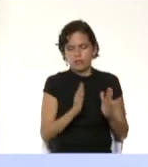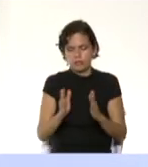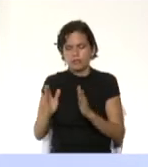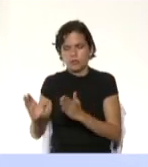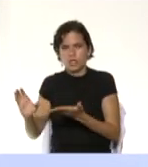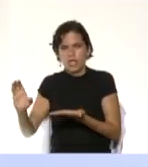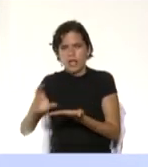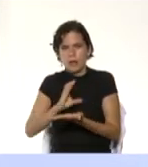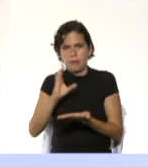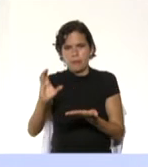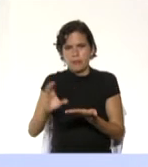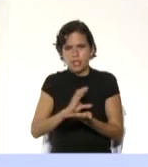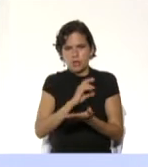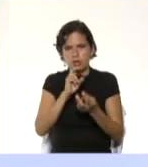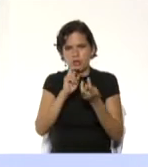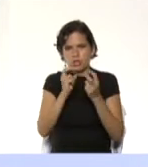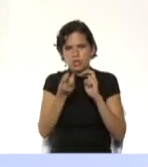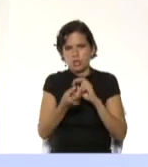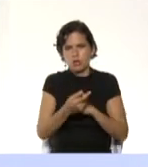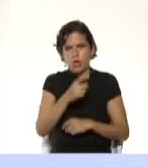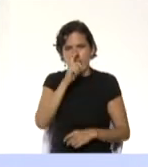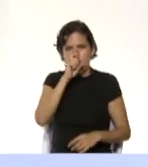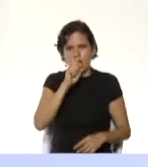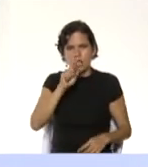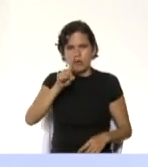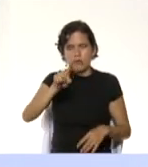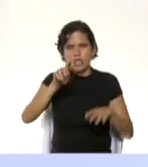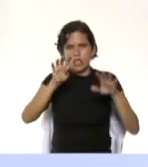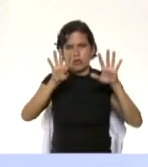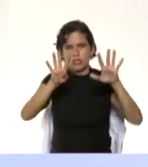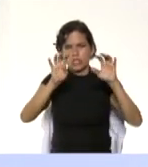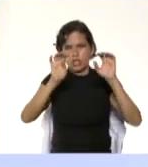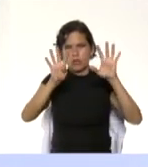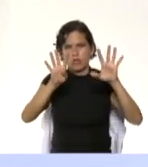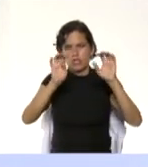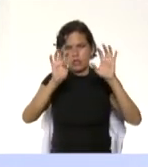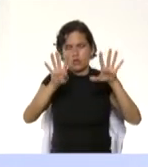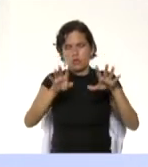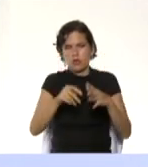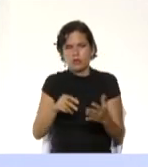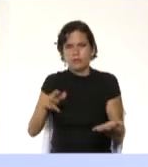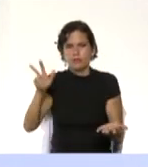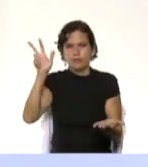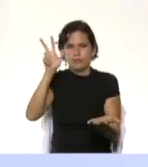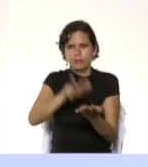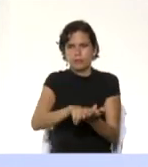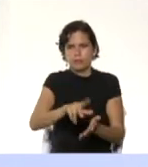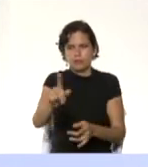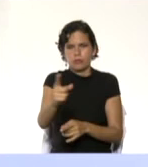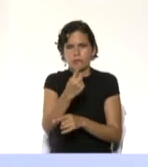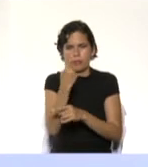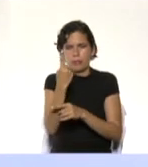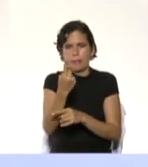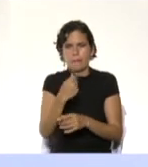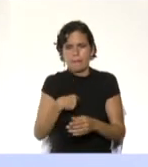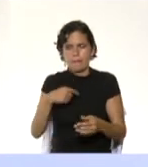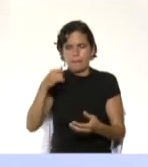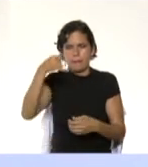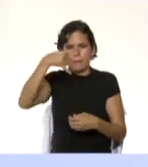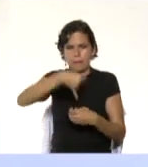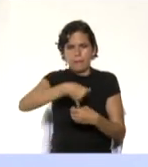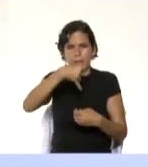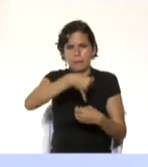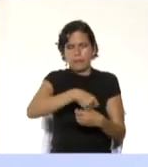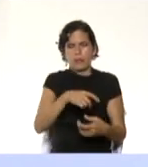en capítulos y títulos. En el año 1999 se aprobó por primera vez a través de